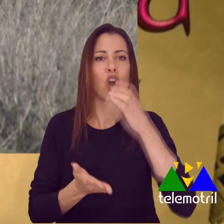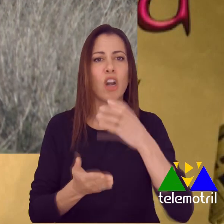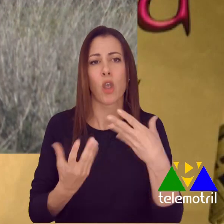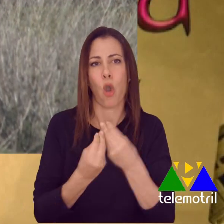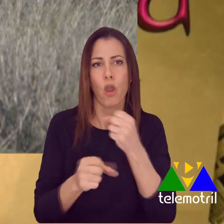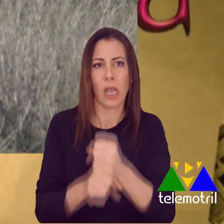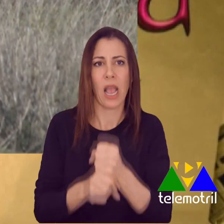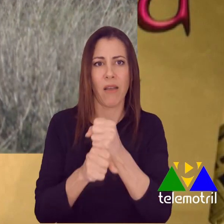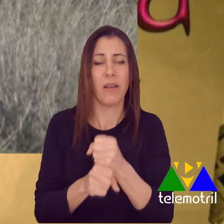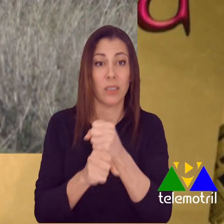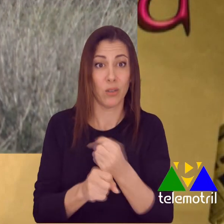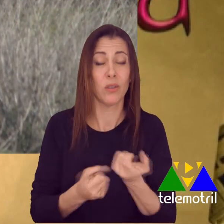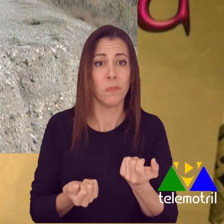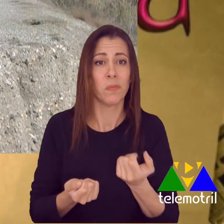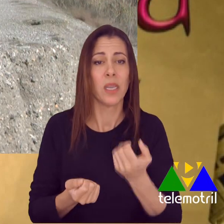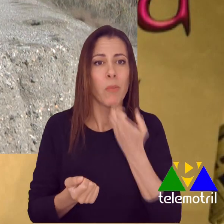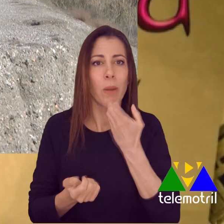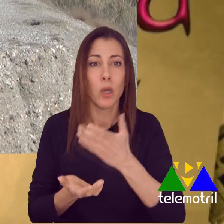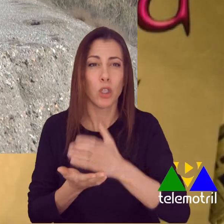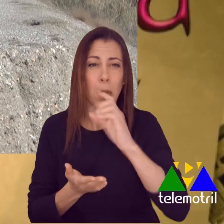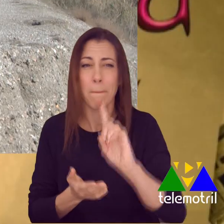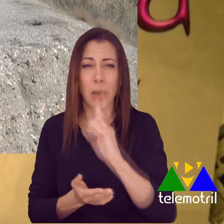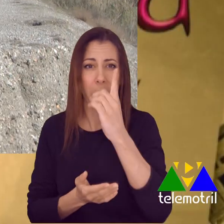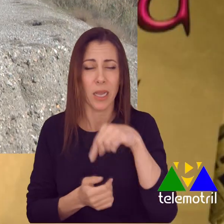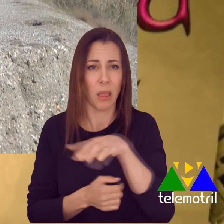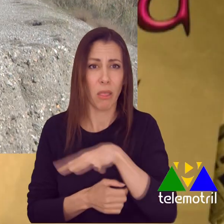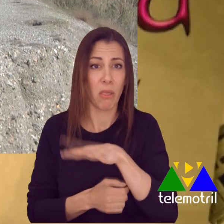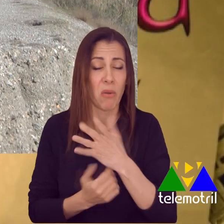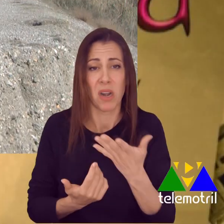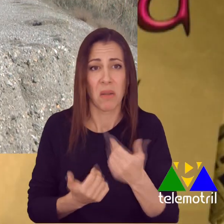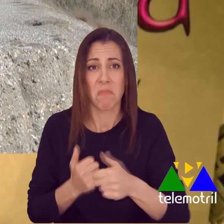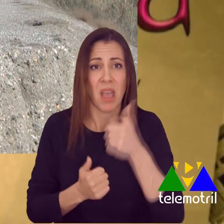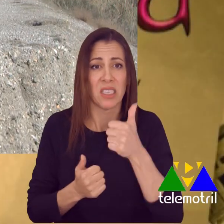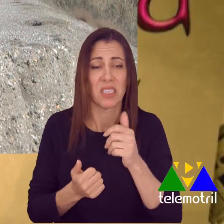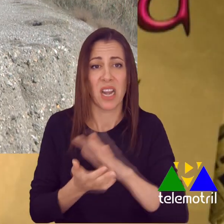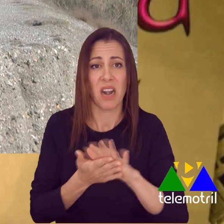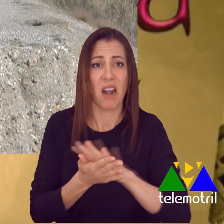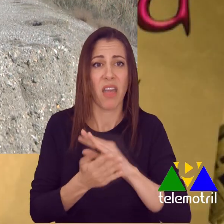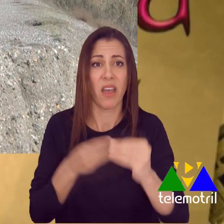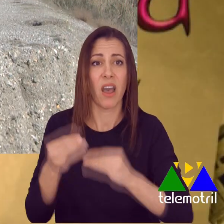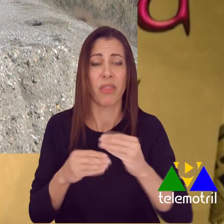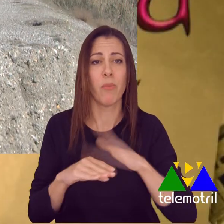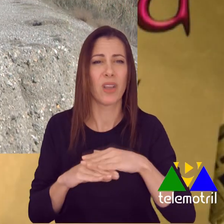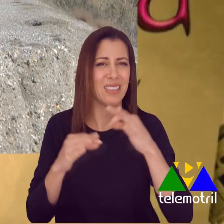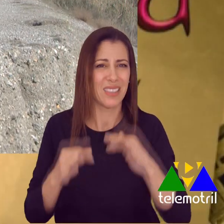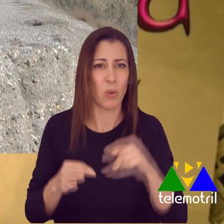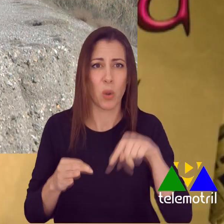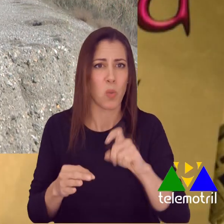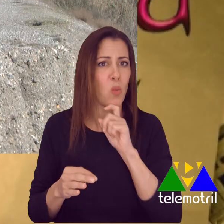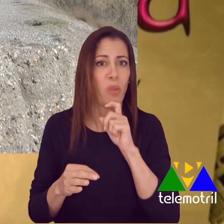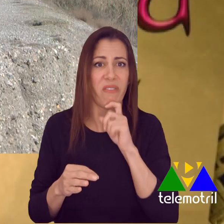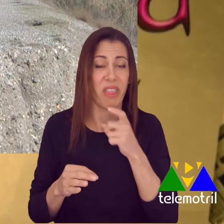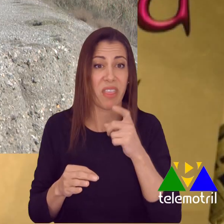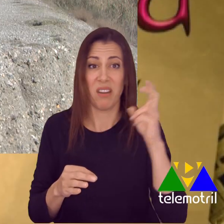el castillo y la torre primera que hubo por esta zona, y sencillamente no hicieron más nada porque esta zona sería bastante difícil